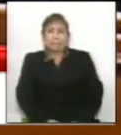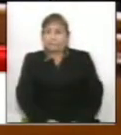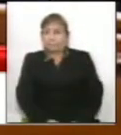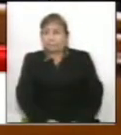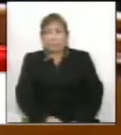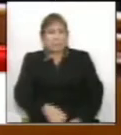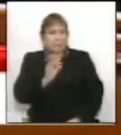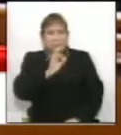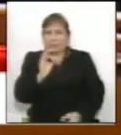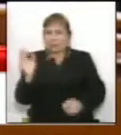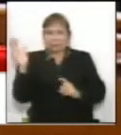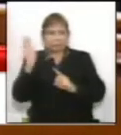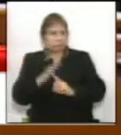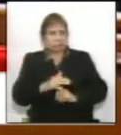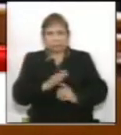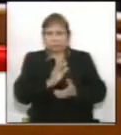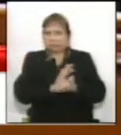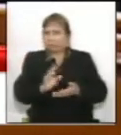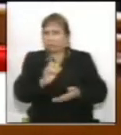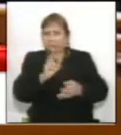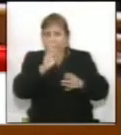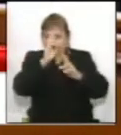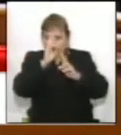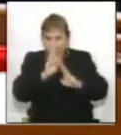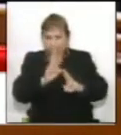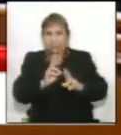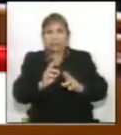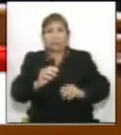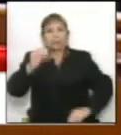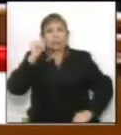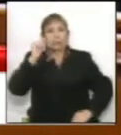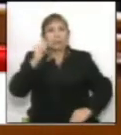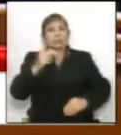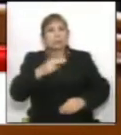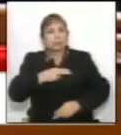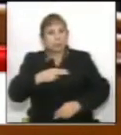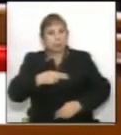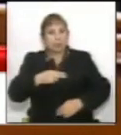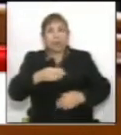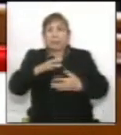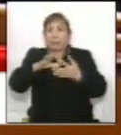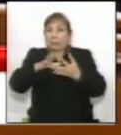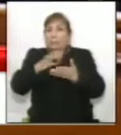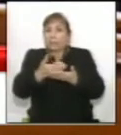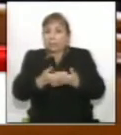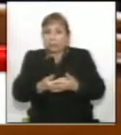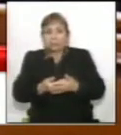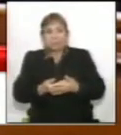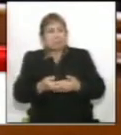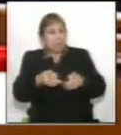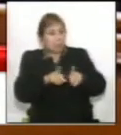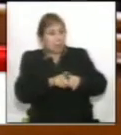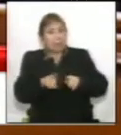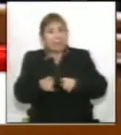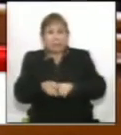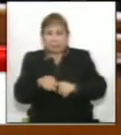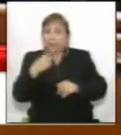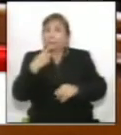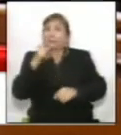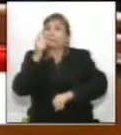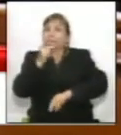sin abusos, aquella que respeta los derechos humanos, que respete el medio ambiente. Pero también vamos a